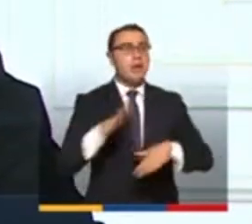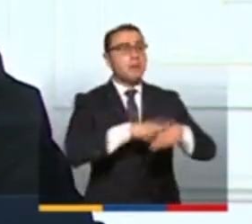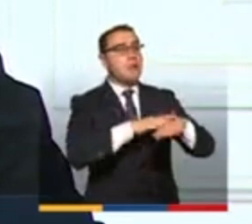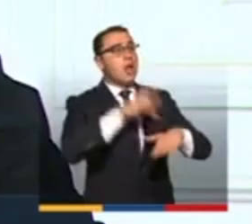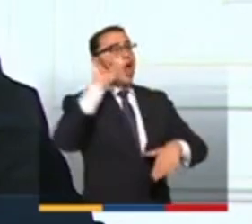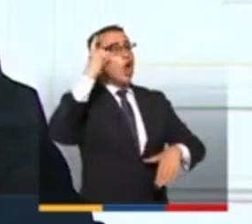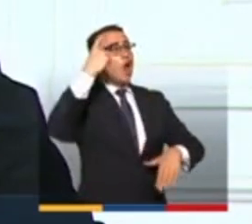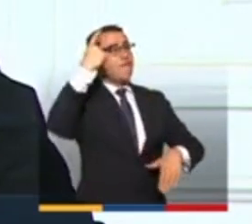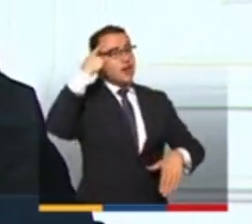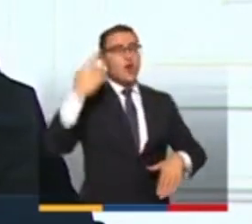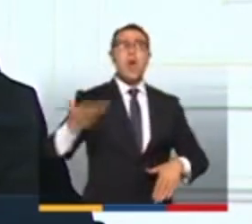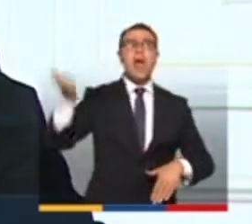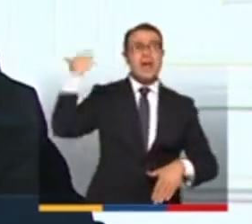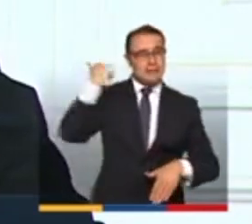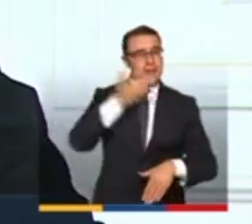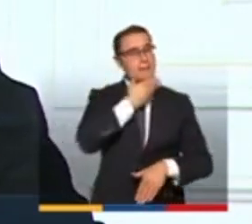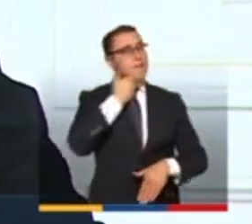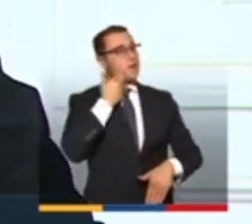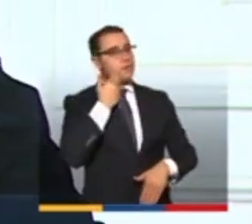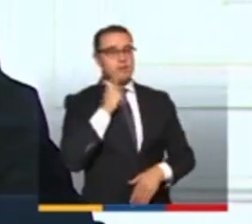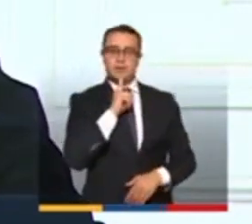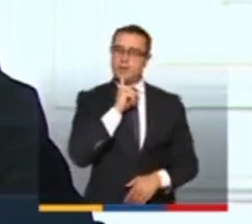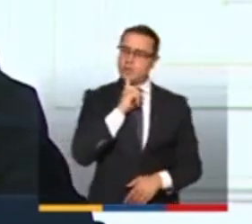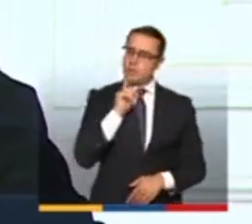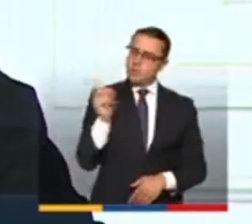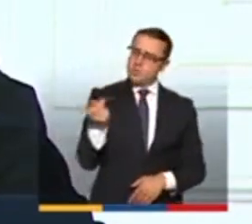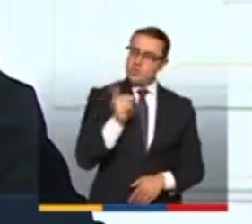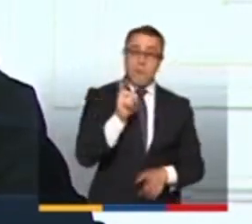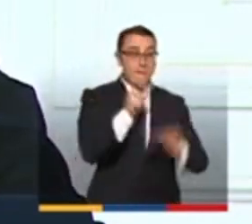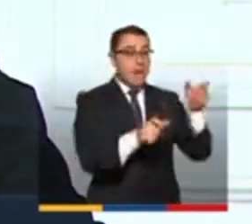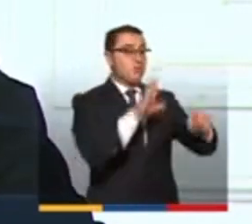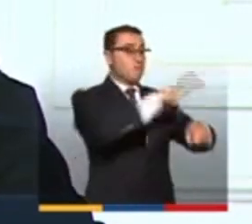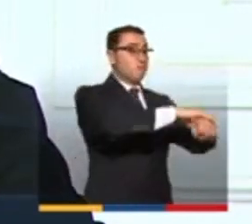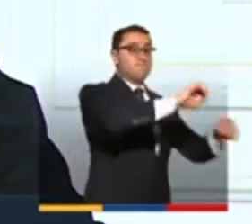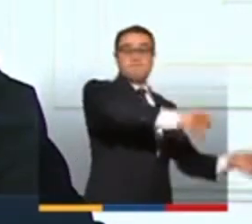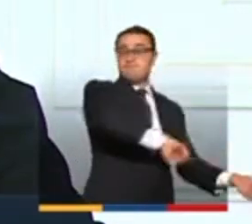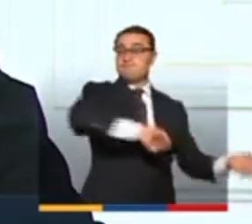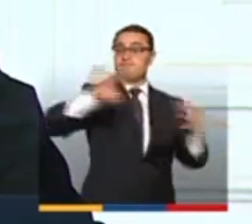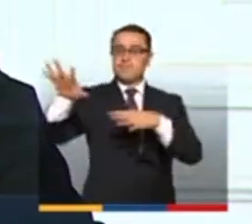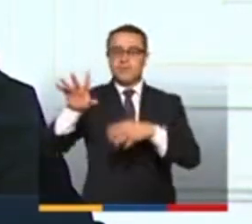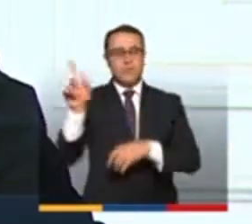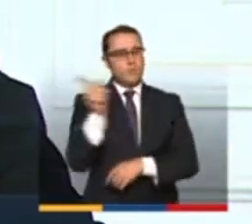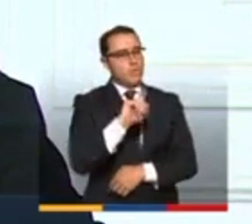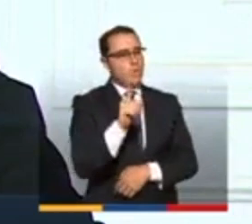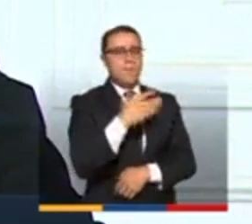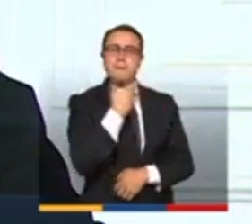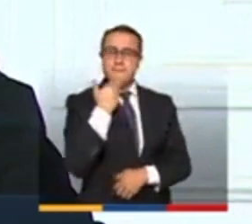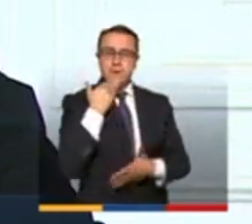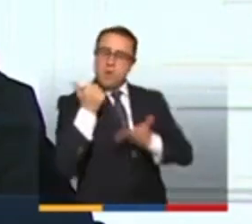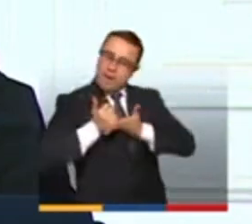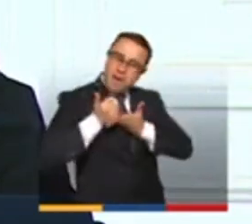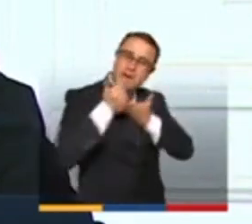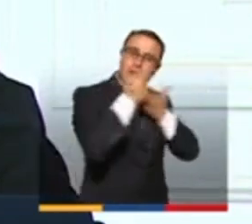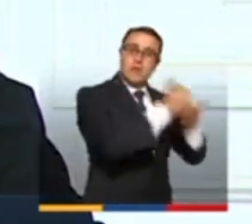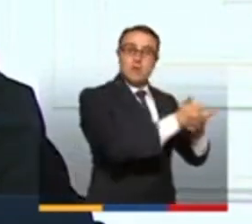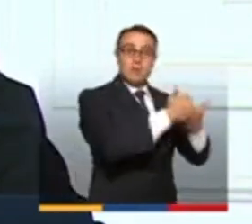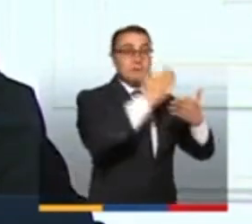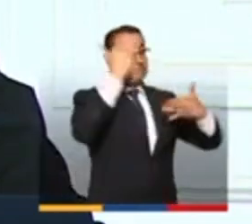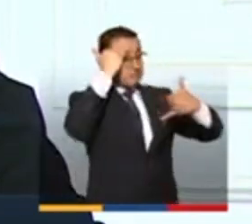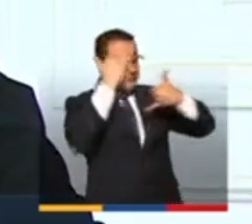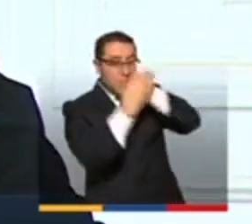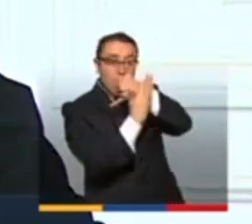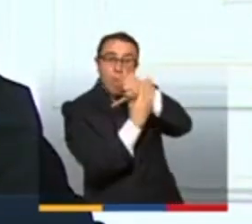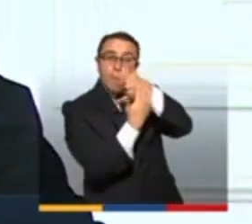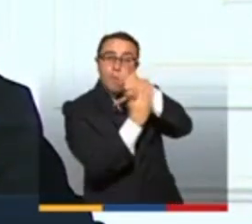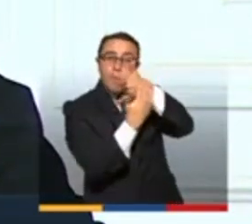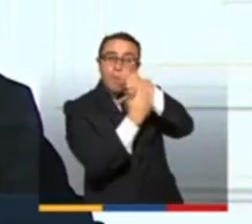Yo pienso que nuestro papel es asistir en una zona geográfica que, como sabemos, es dificilísima.